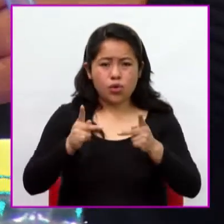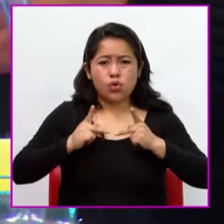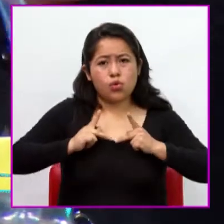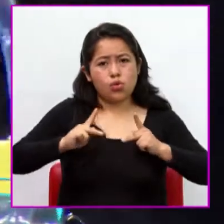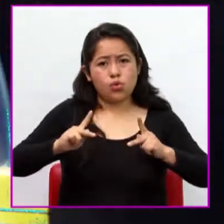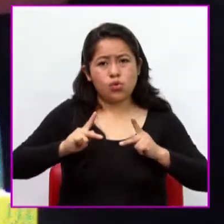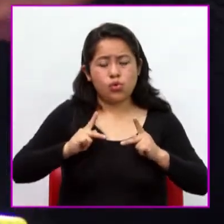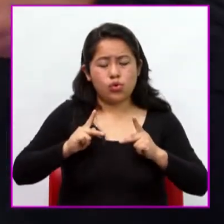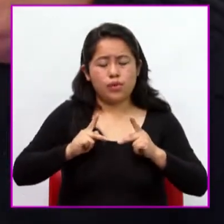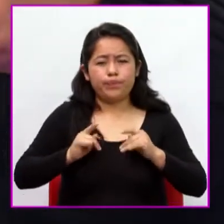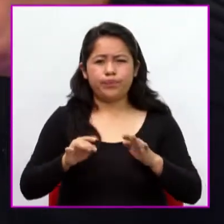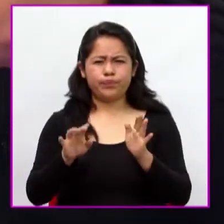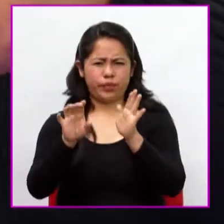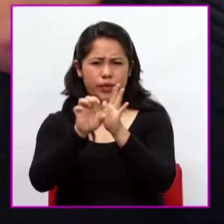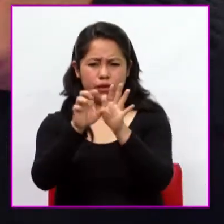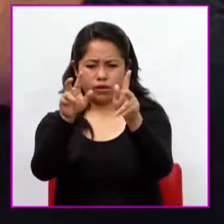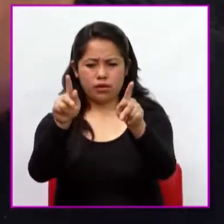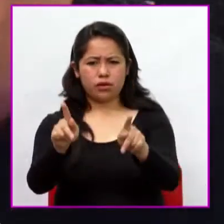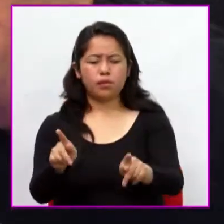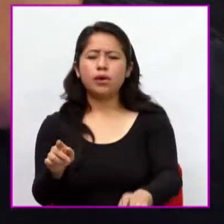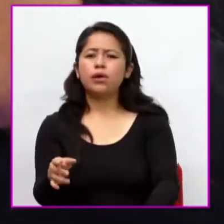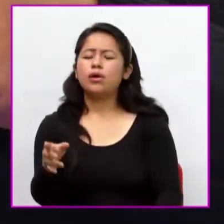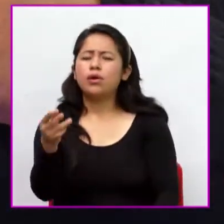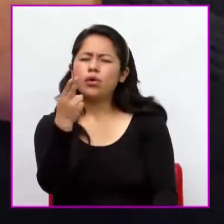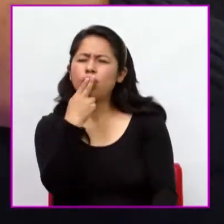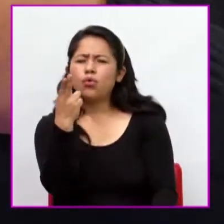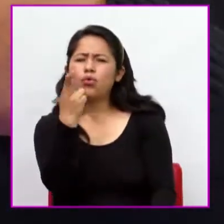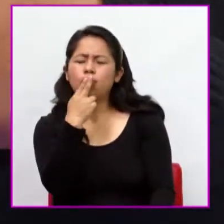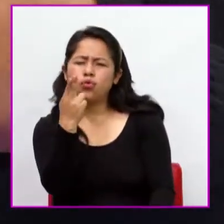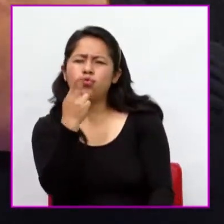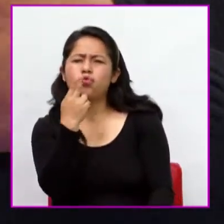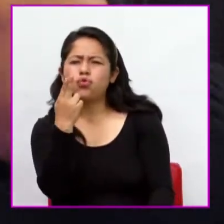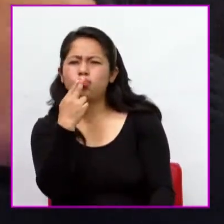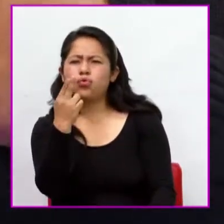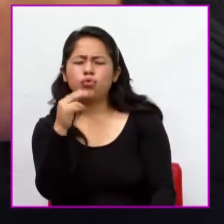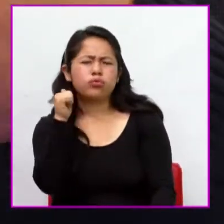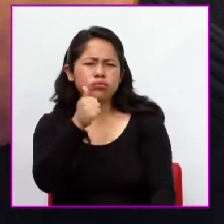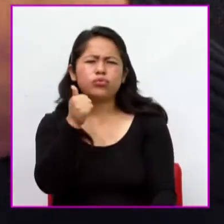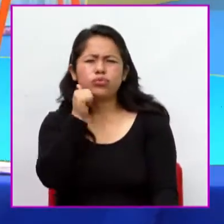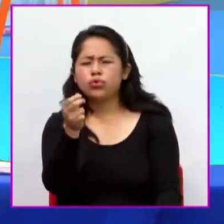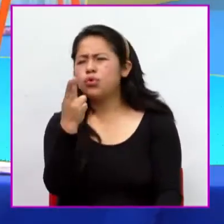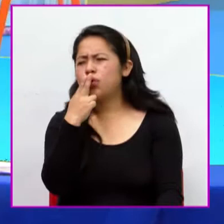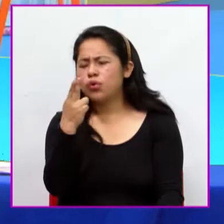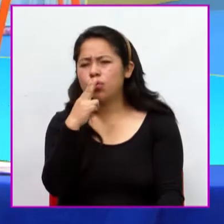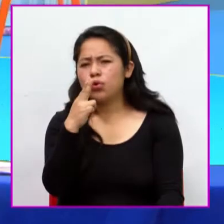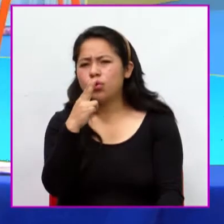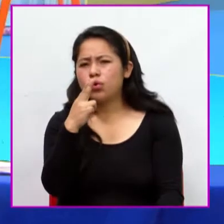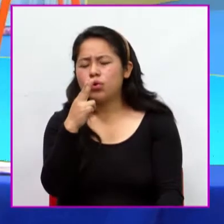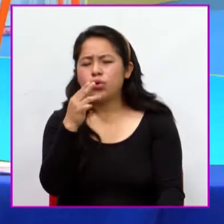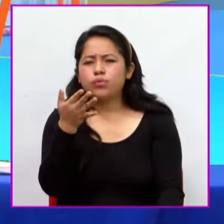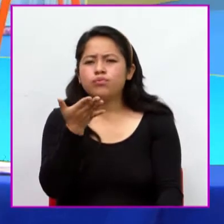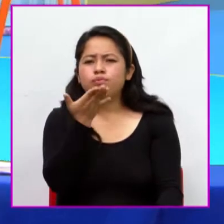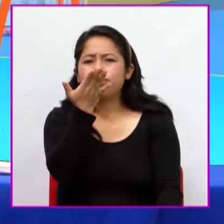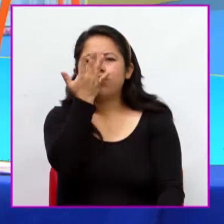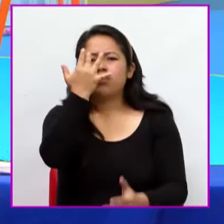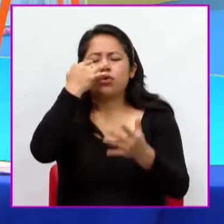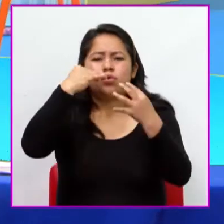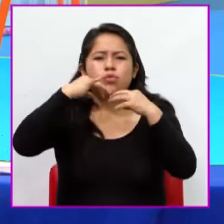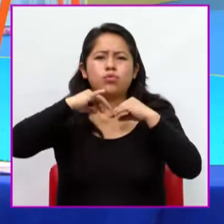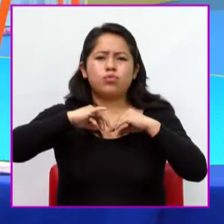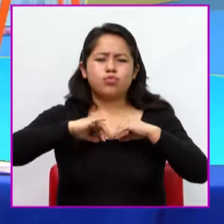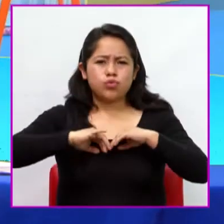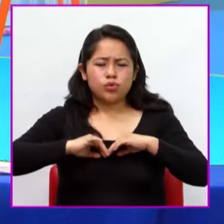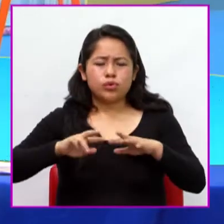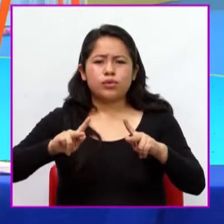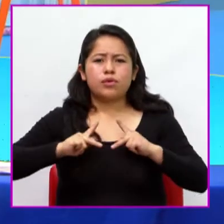los fumadores y puede causar diversas enfermedades como la bronquitis